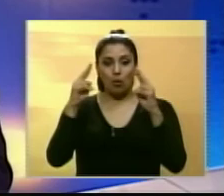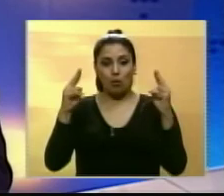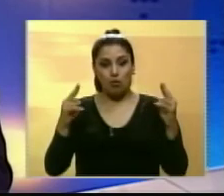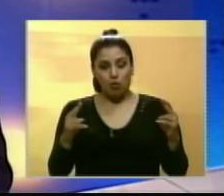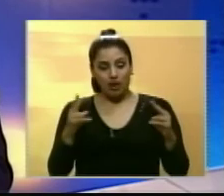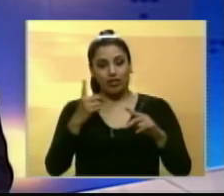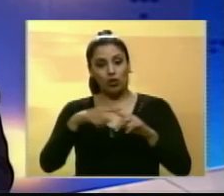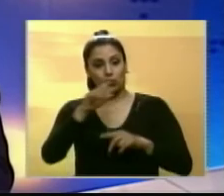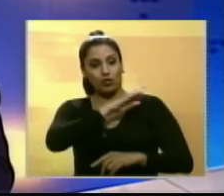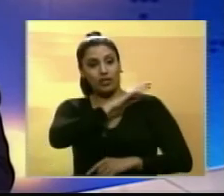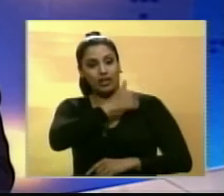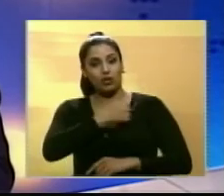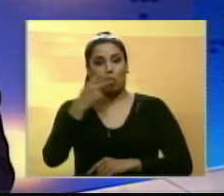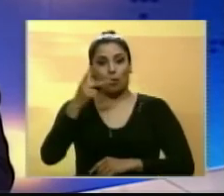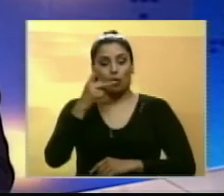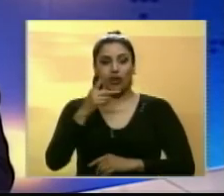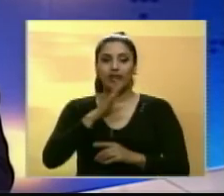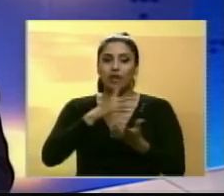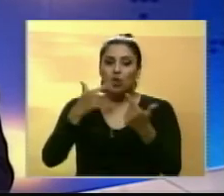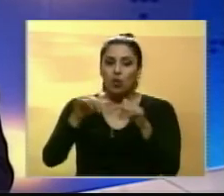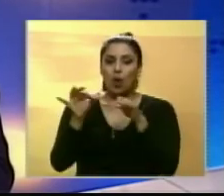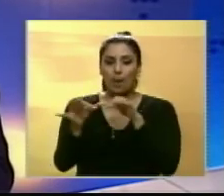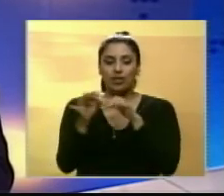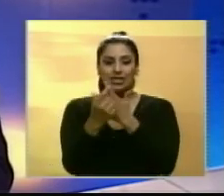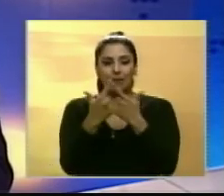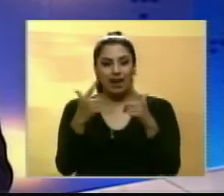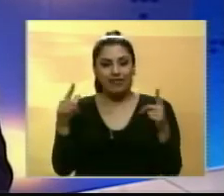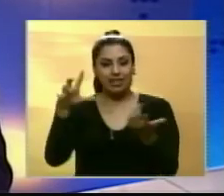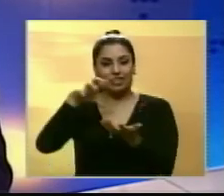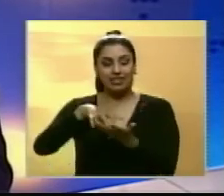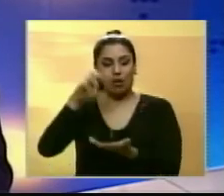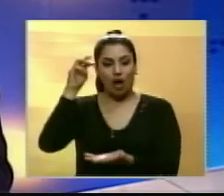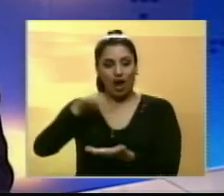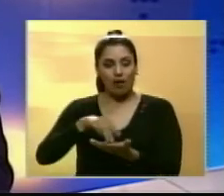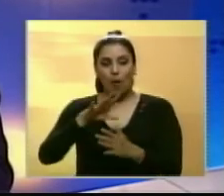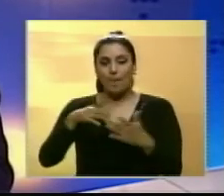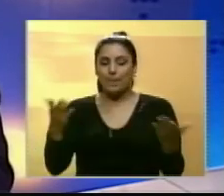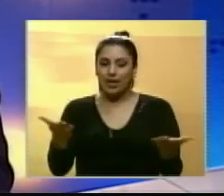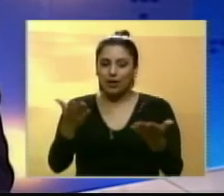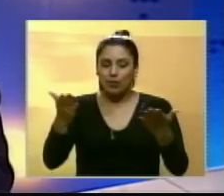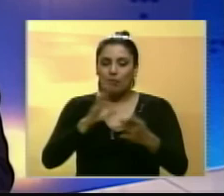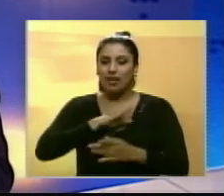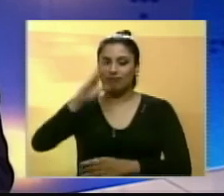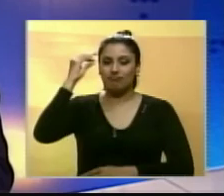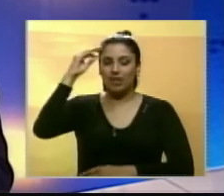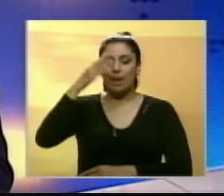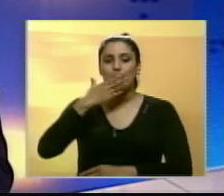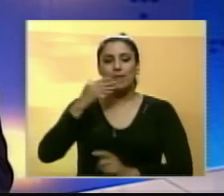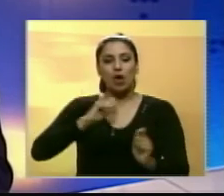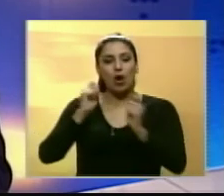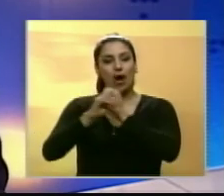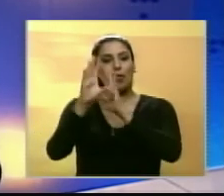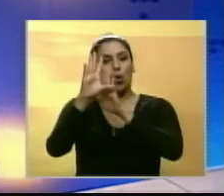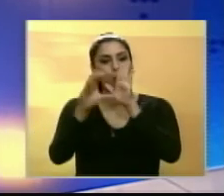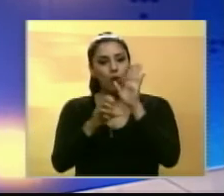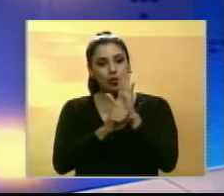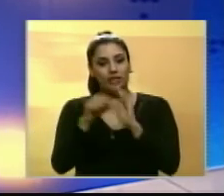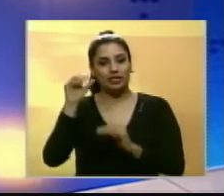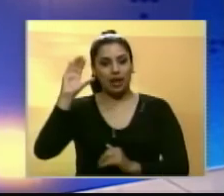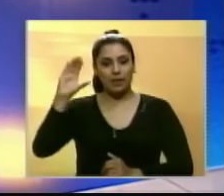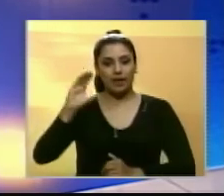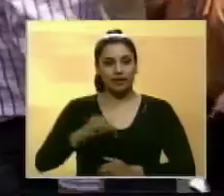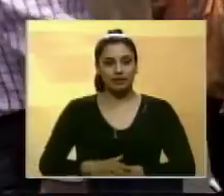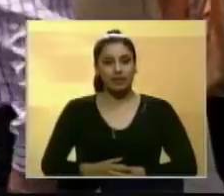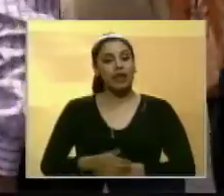compañía de dirigentes políticos, recorrieron el municipio Libertador en el estado Aragua para promover lo que consideran el cambio constitucional en nuestro